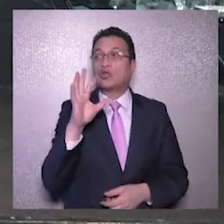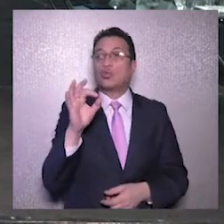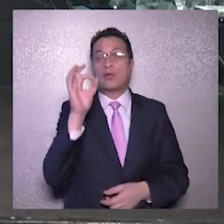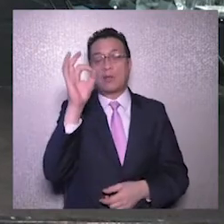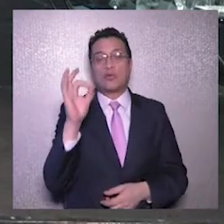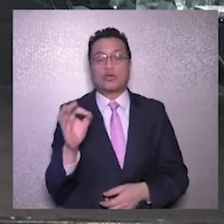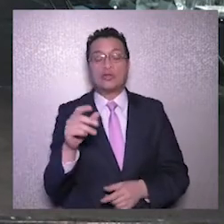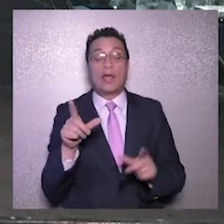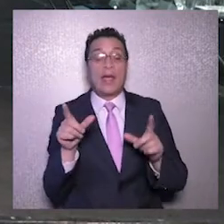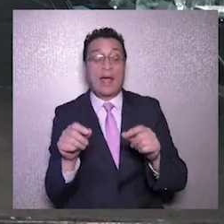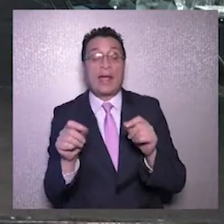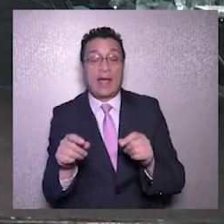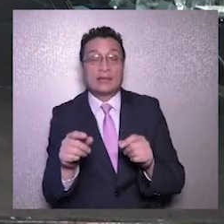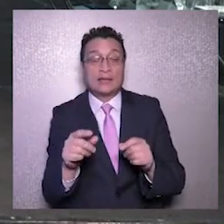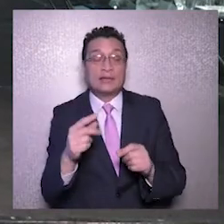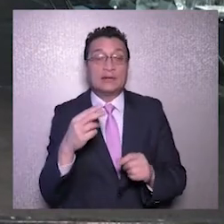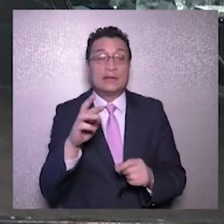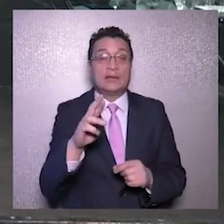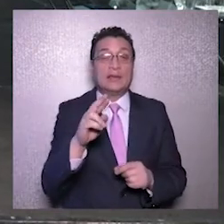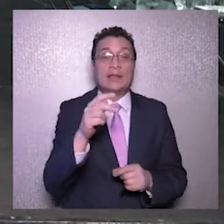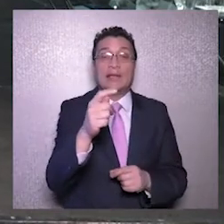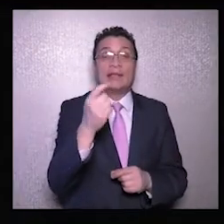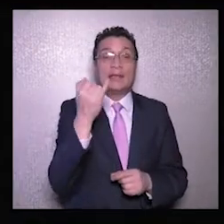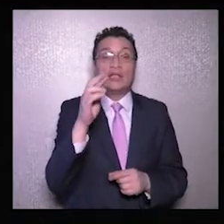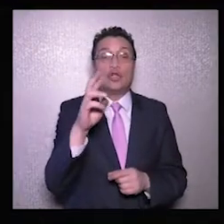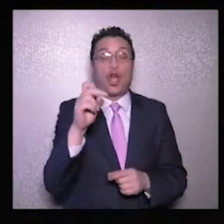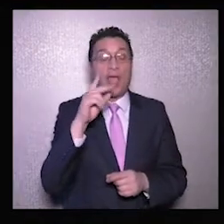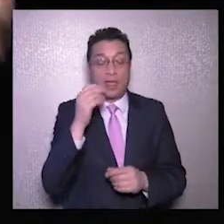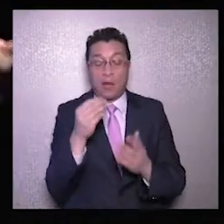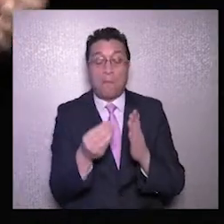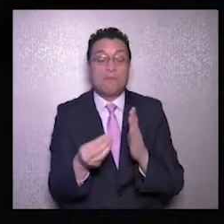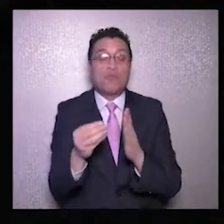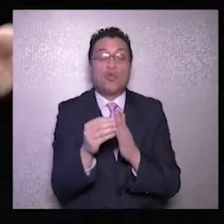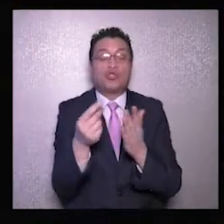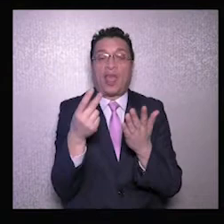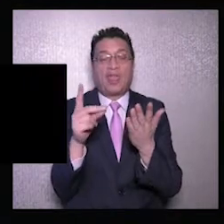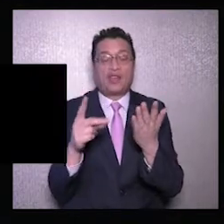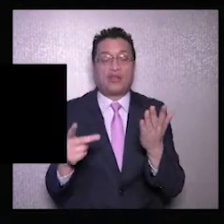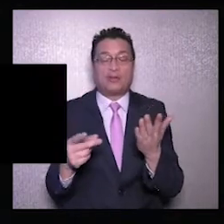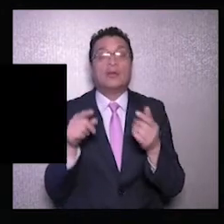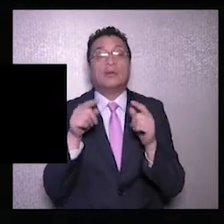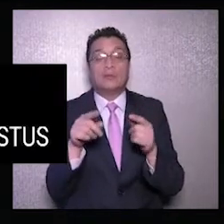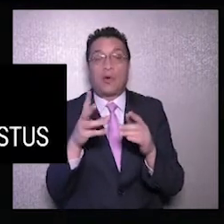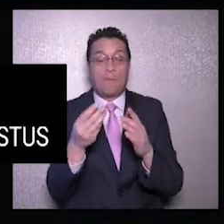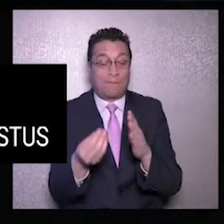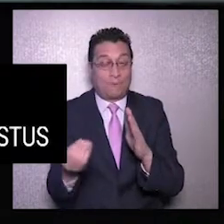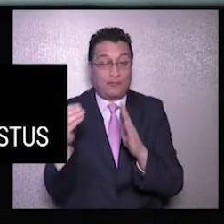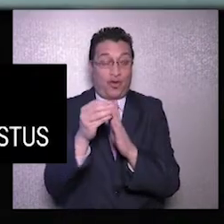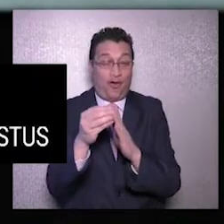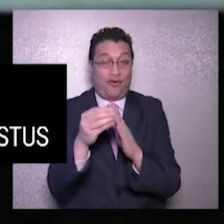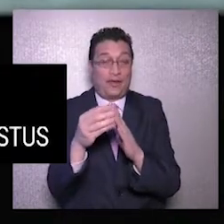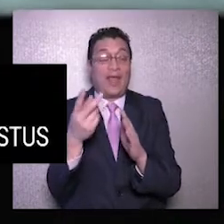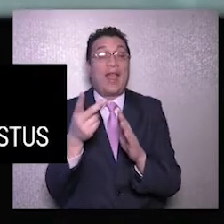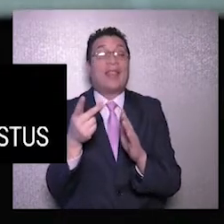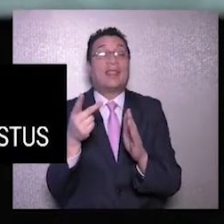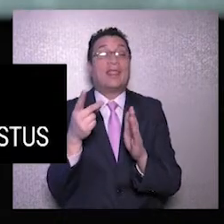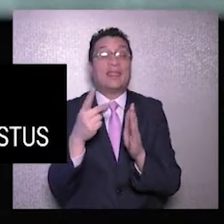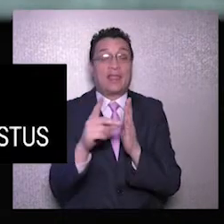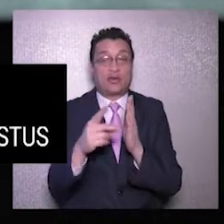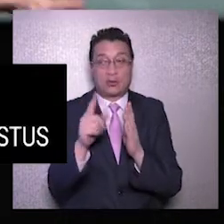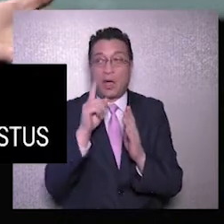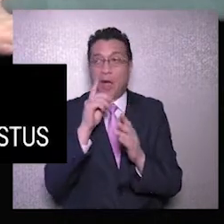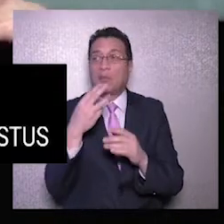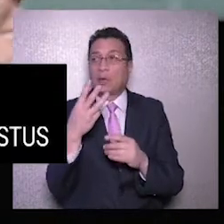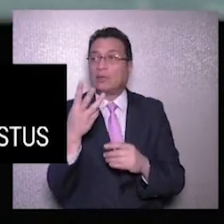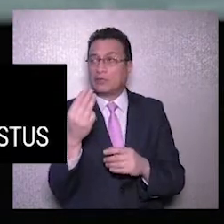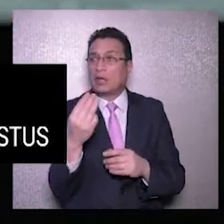tiroides se considera que es un sobrediagnóstico. Tan importante es el tema del sobrediagnóstico que ya hay una conferencia que se hace